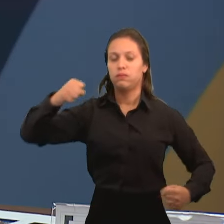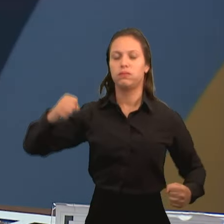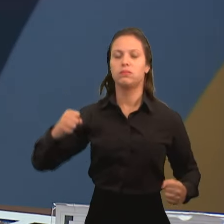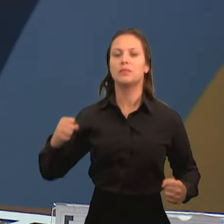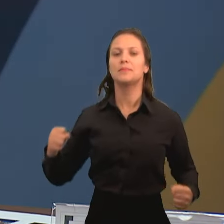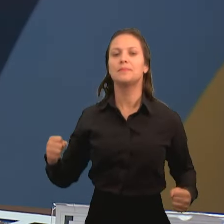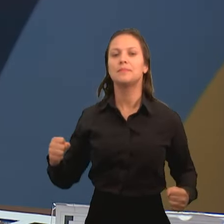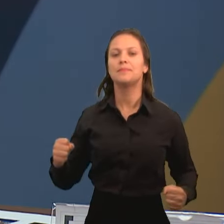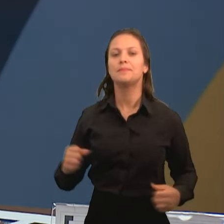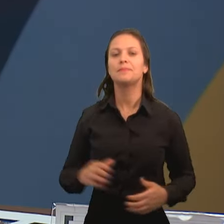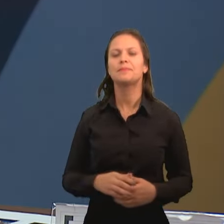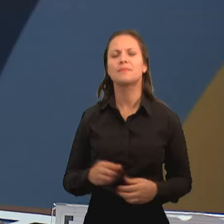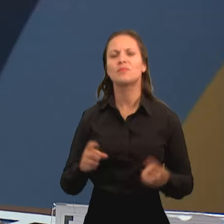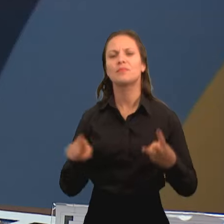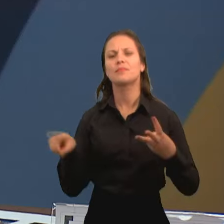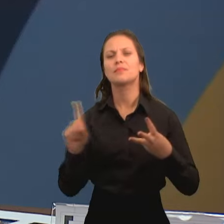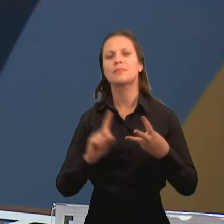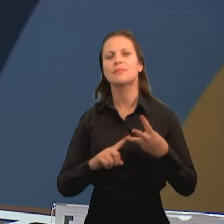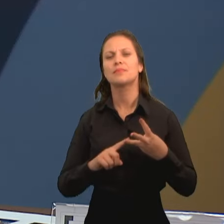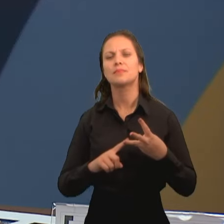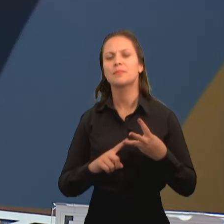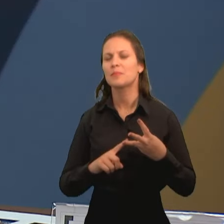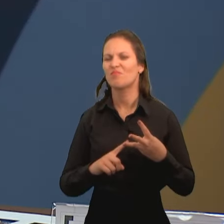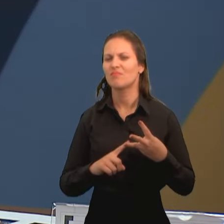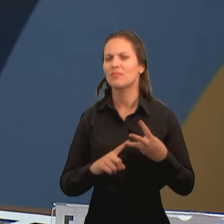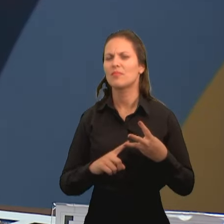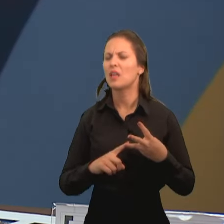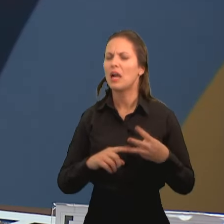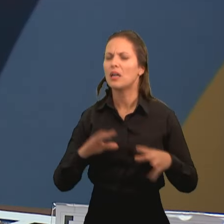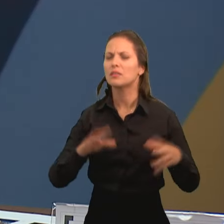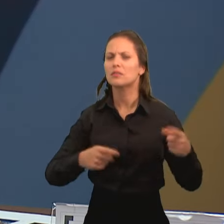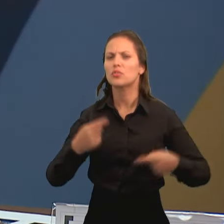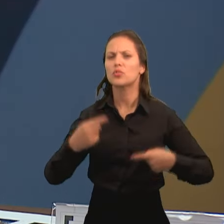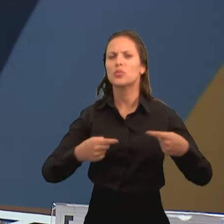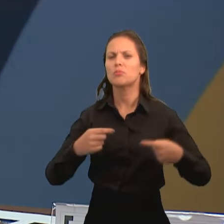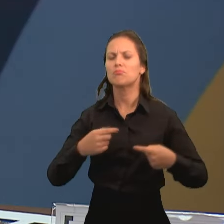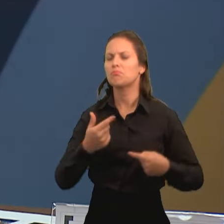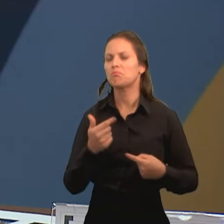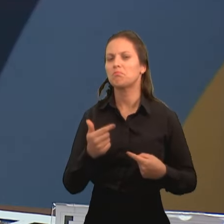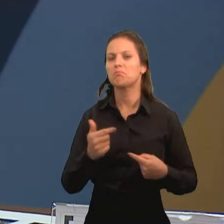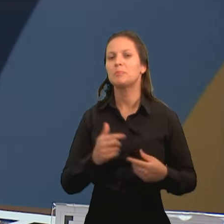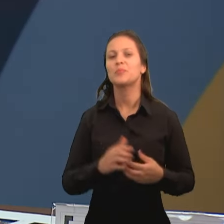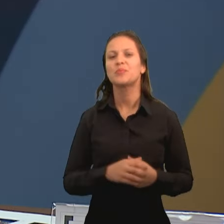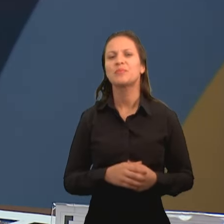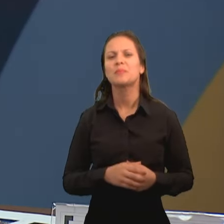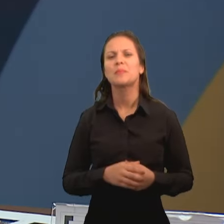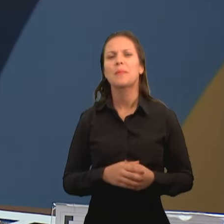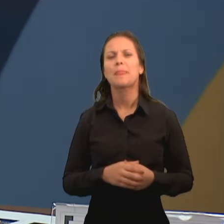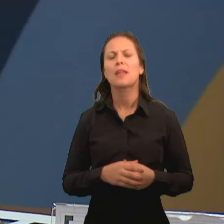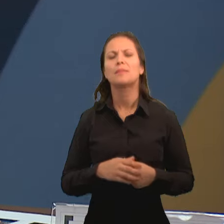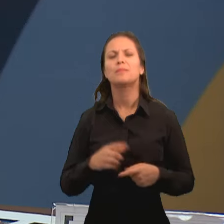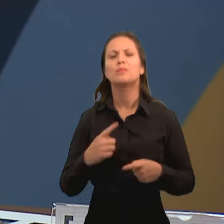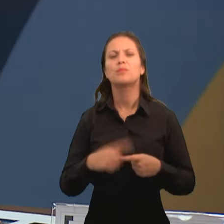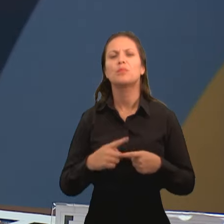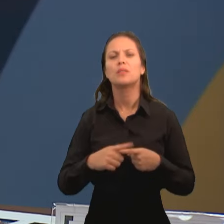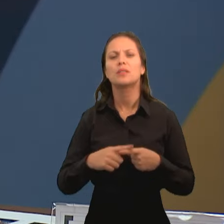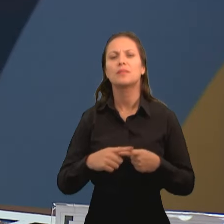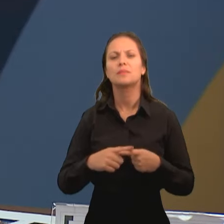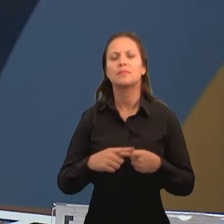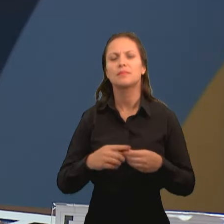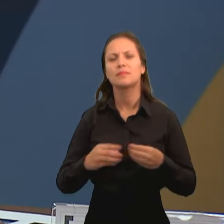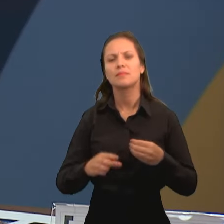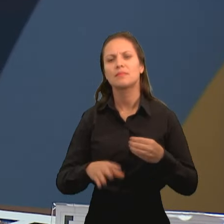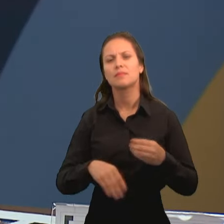El crecimiento es exponencialmente grande. El tercer factor que no se discute mucho es lo que llamamos de reproductividad